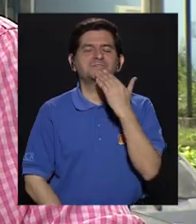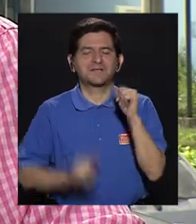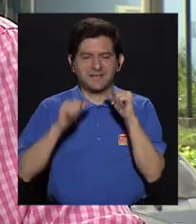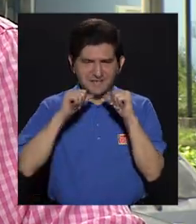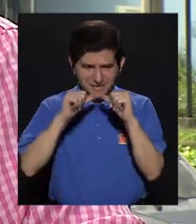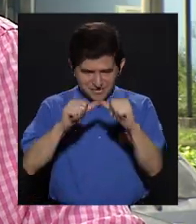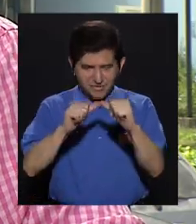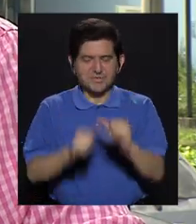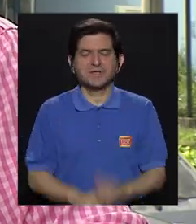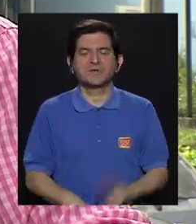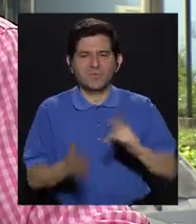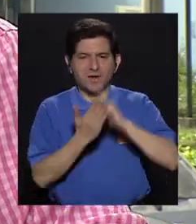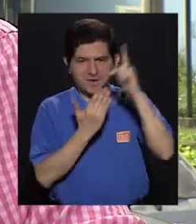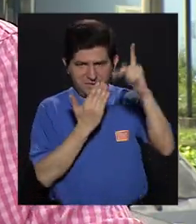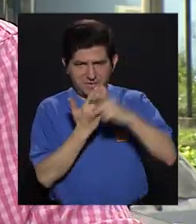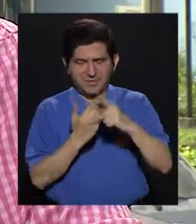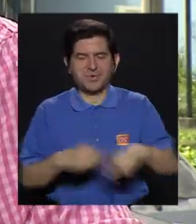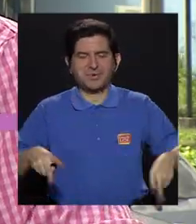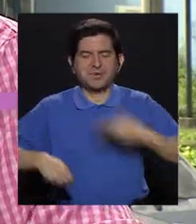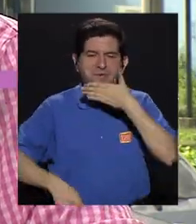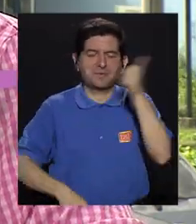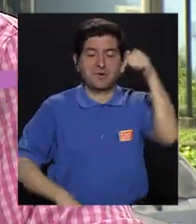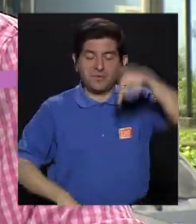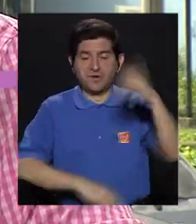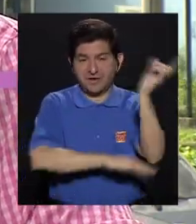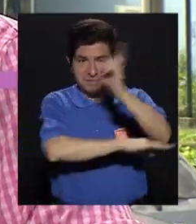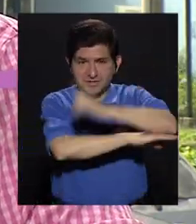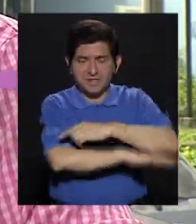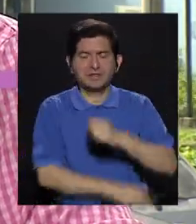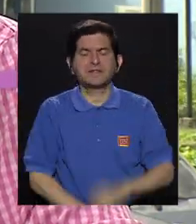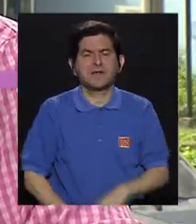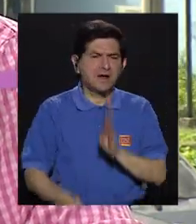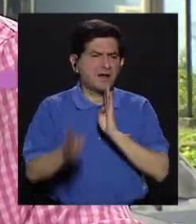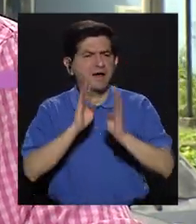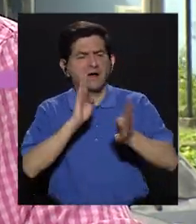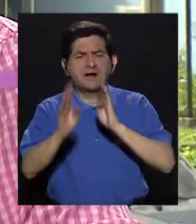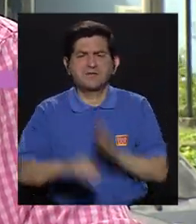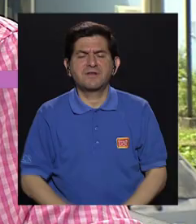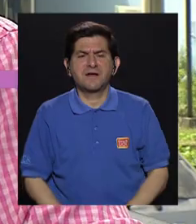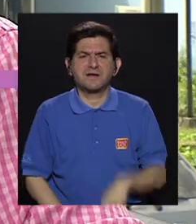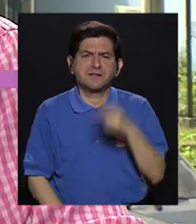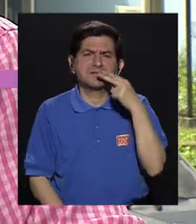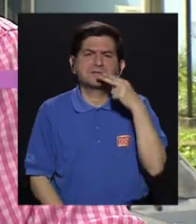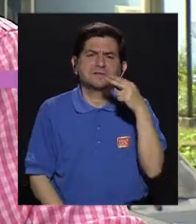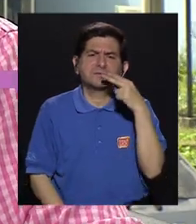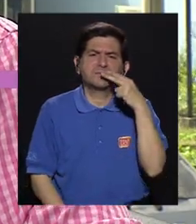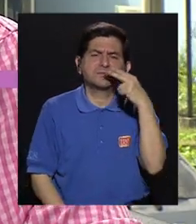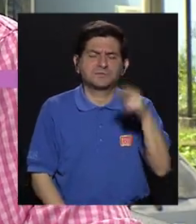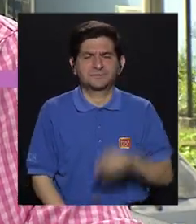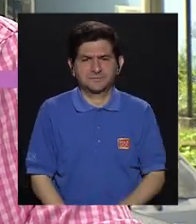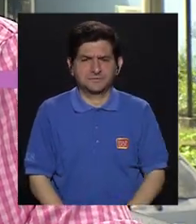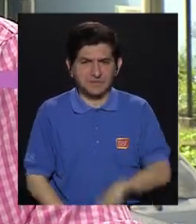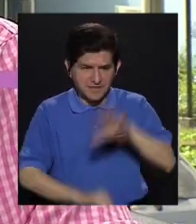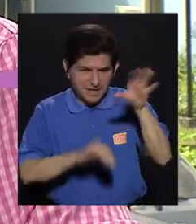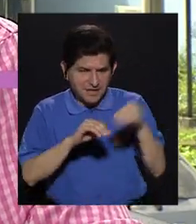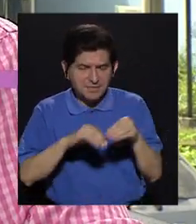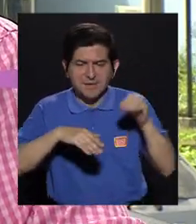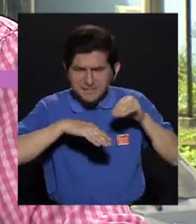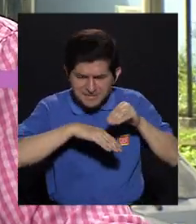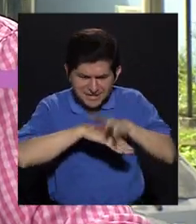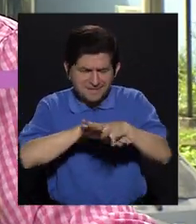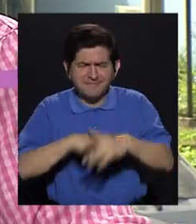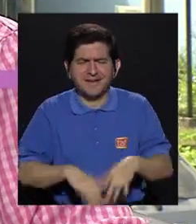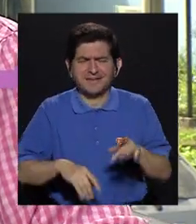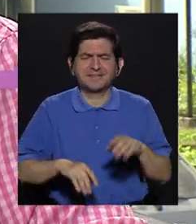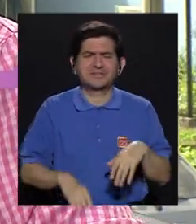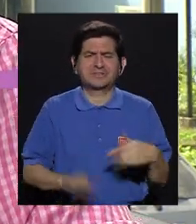Gracias por continuar en su telerrevista Vivir Mejor. El día de hoy estamos conversando acerca del tabaco, pues además los